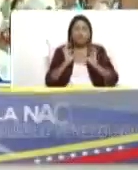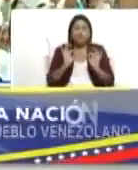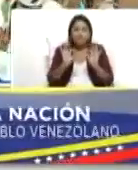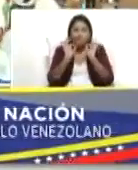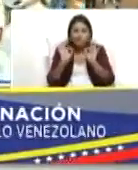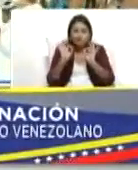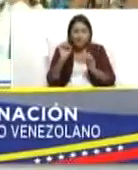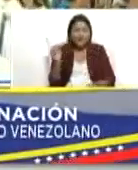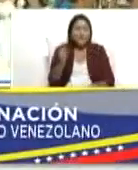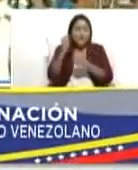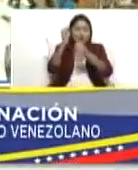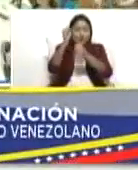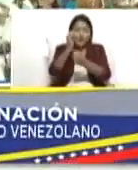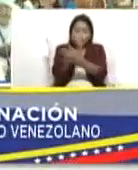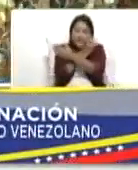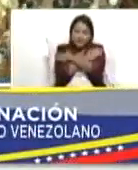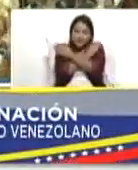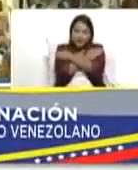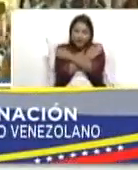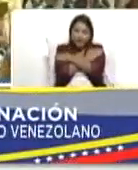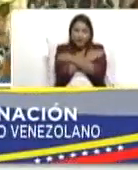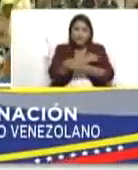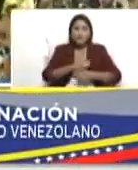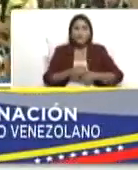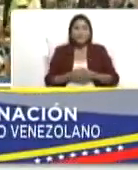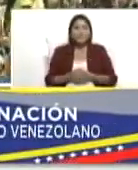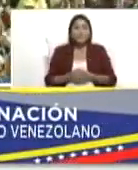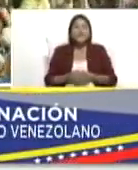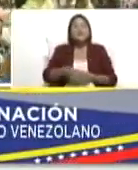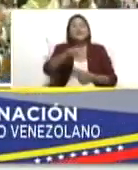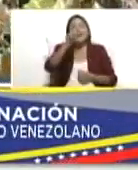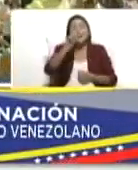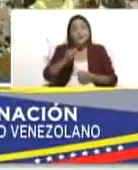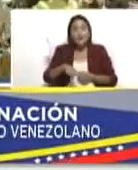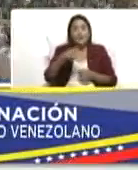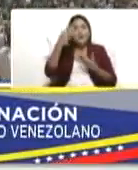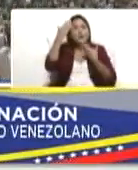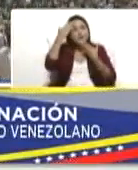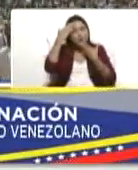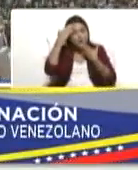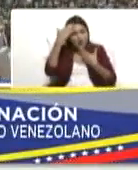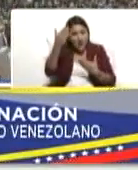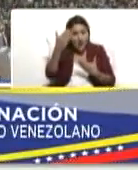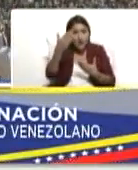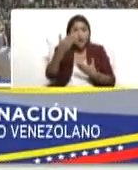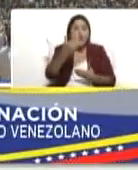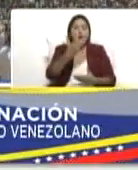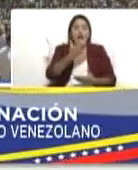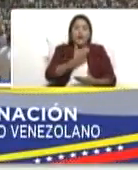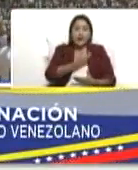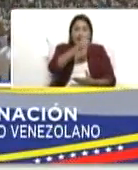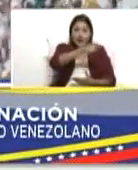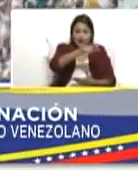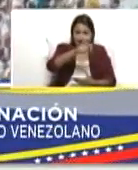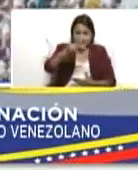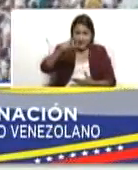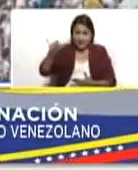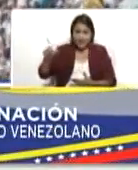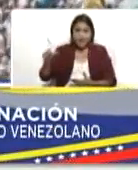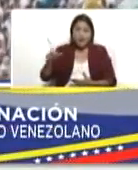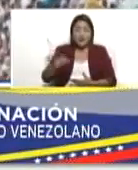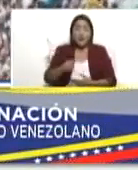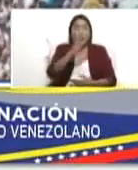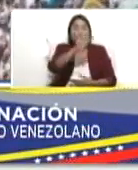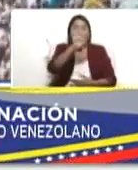victorioso lo felicito a usted Igualmente Quiero saludar a todos los alcaldes y alcaldesas de las